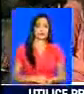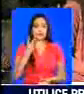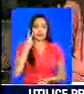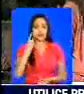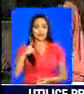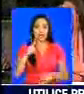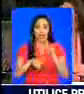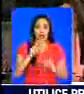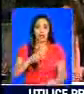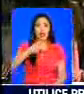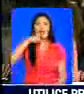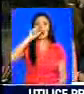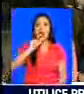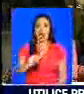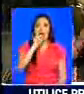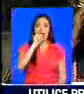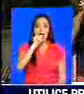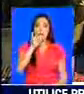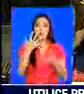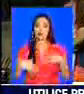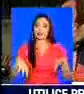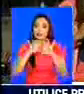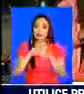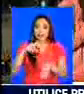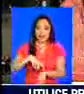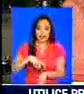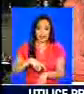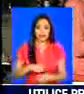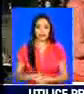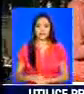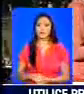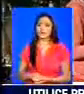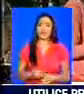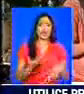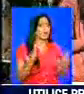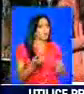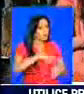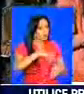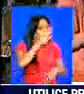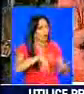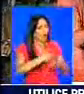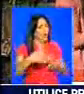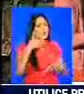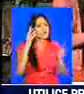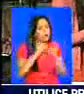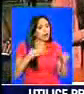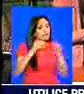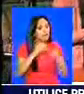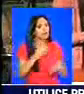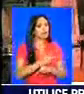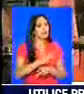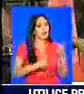se dispone a tomar agua, sobre todo a esta hora, ¿verdad? ¿Cuáles son los horarios en cual pues uno debe tener mayor cuidado con el